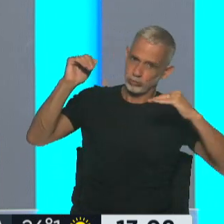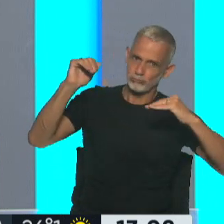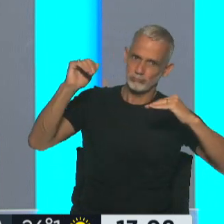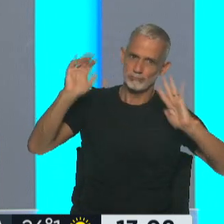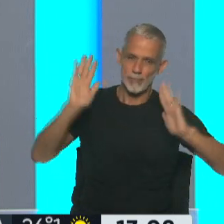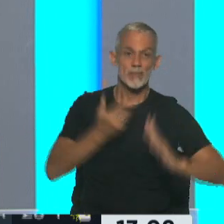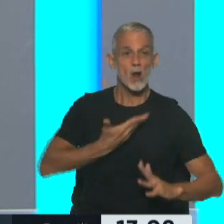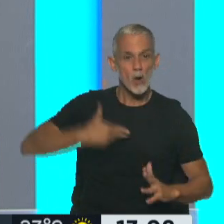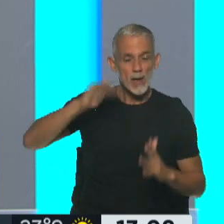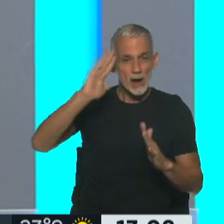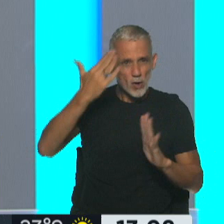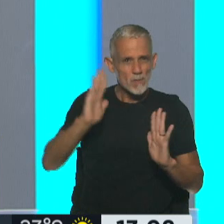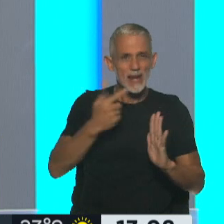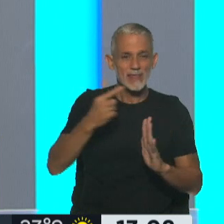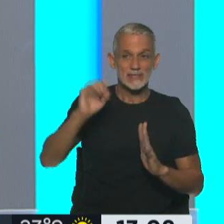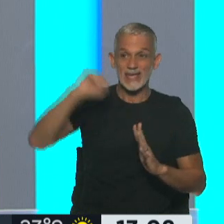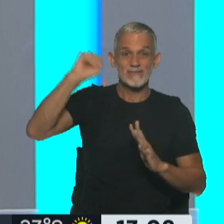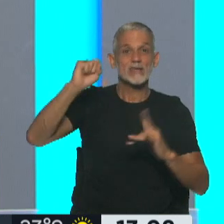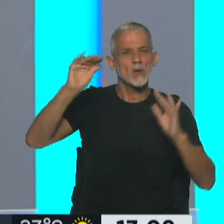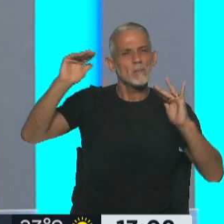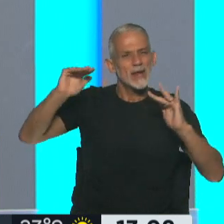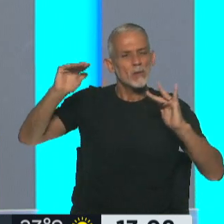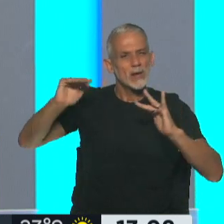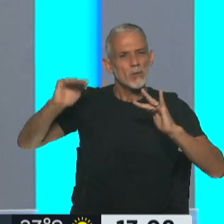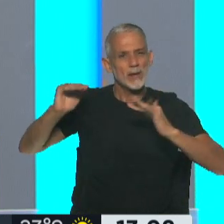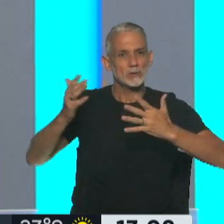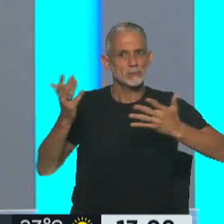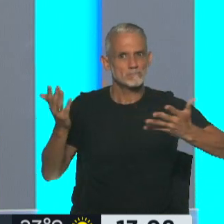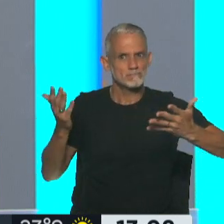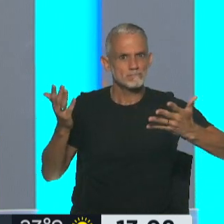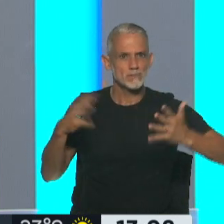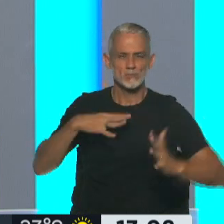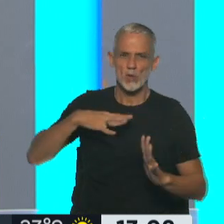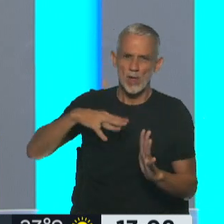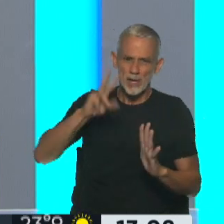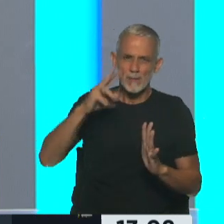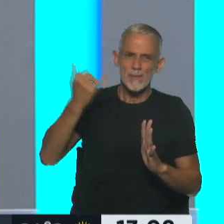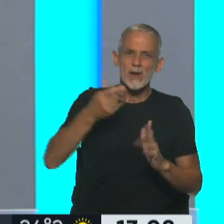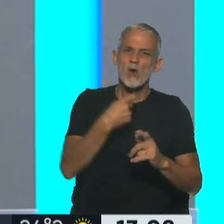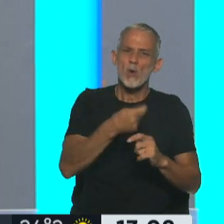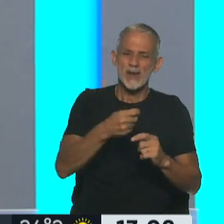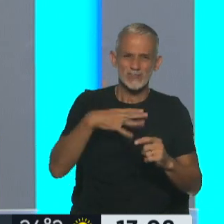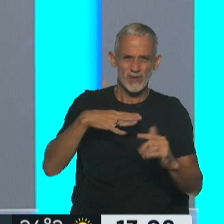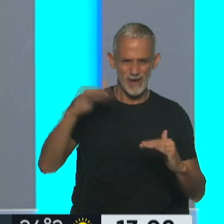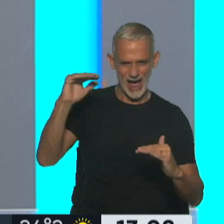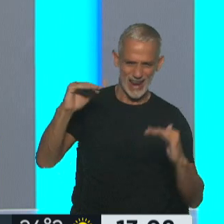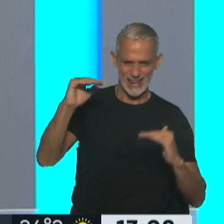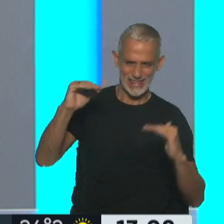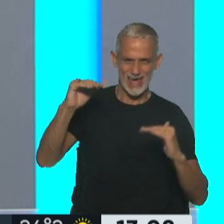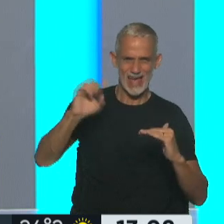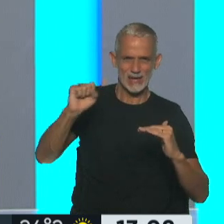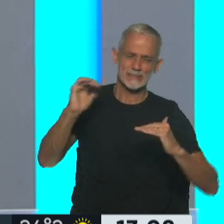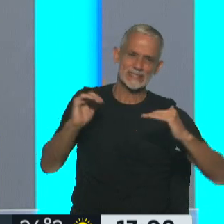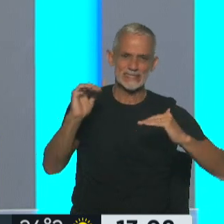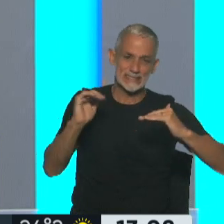el gobierno nacional ve que la inflación está en descenso, todavía ve que las jubilaciones no acompañan y claro,